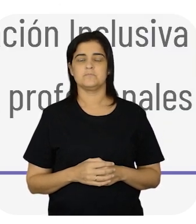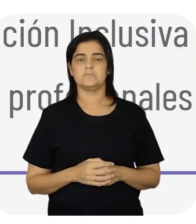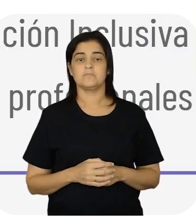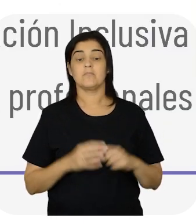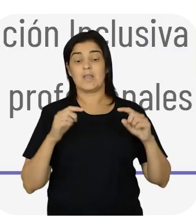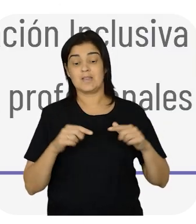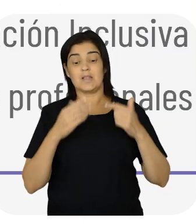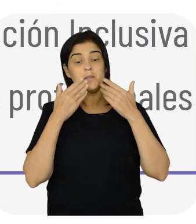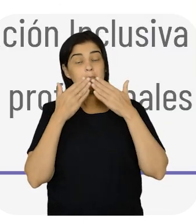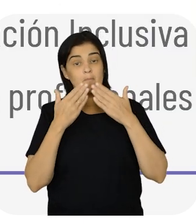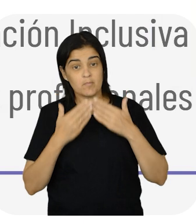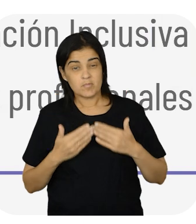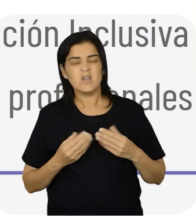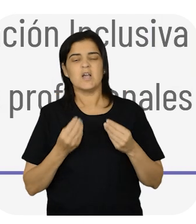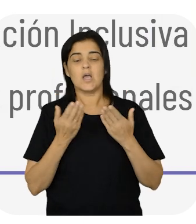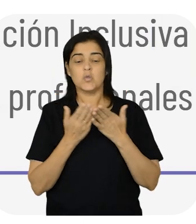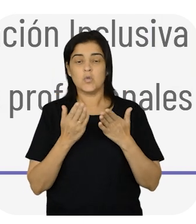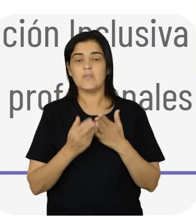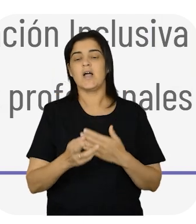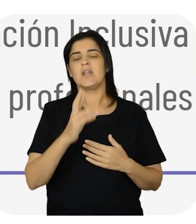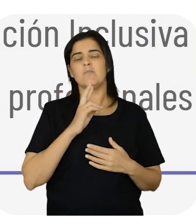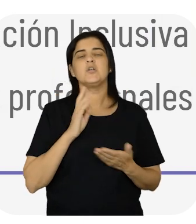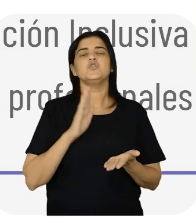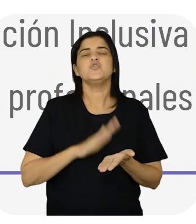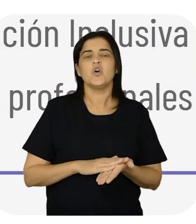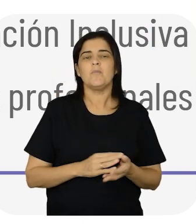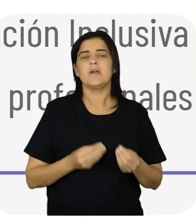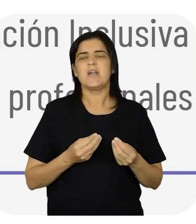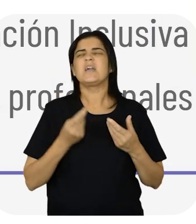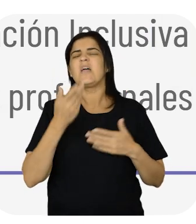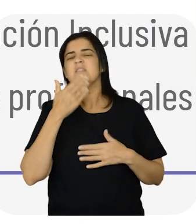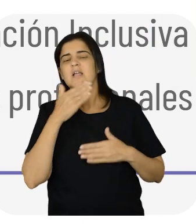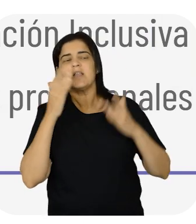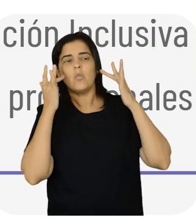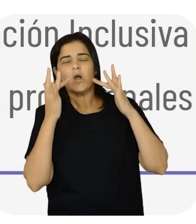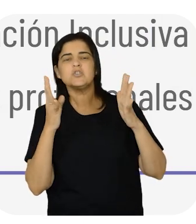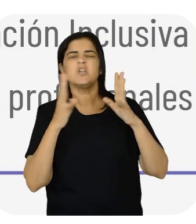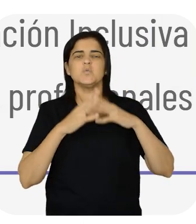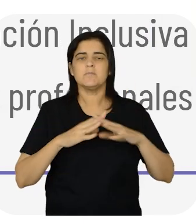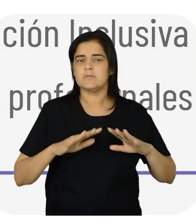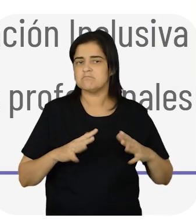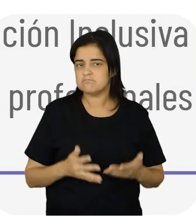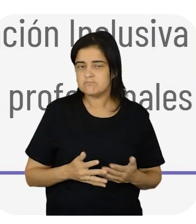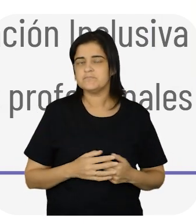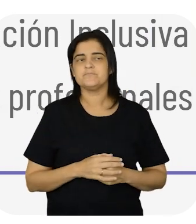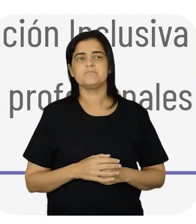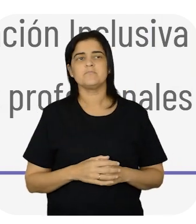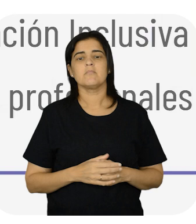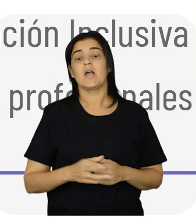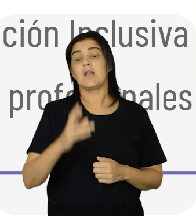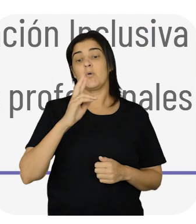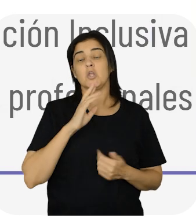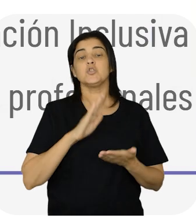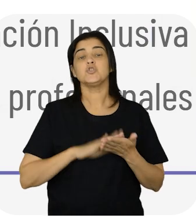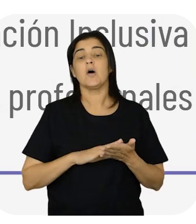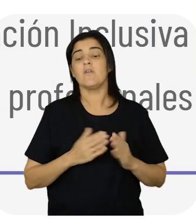Bueno, en este cuestionario los estudiantes respondieron sobre, bueno, ¿qué entienden por educación inclusiva? Respondieron sobre